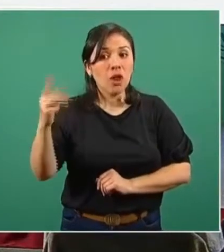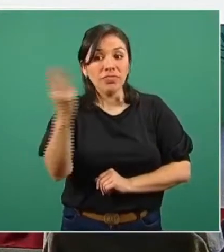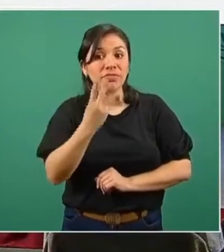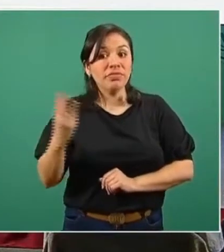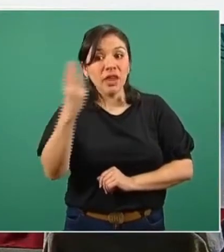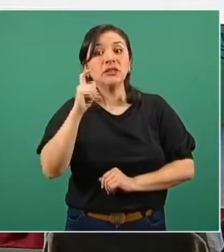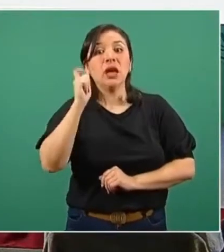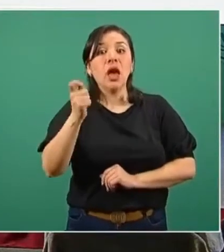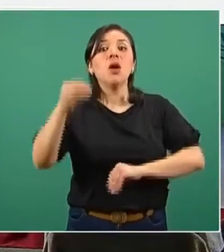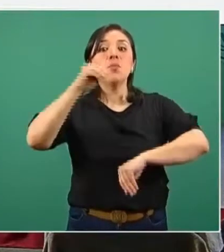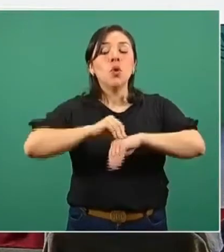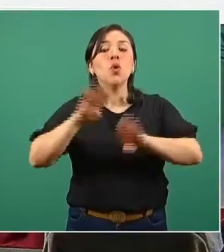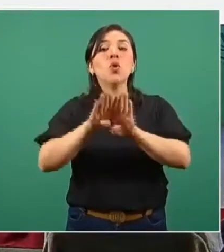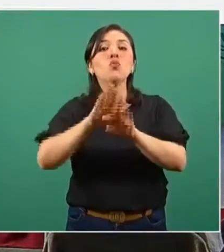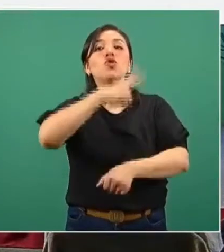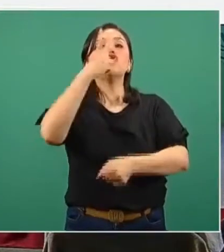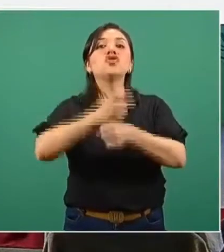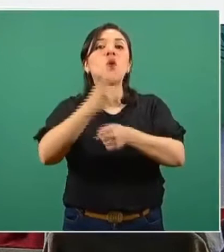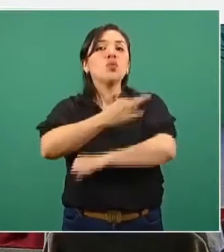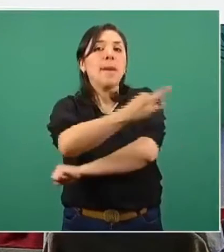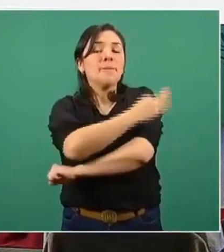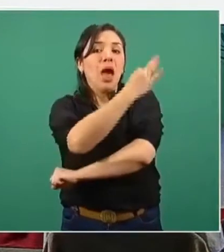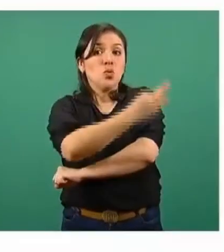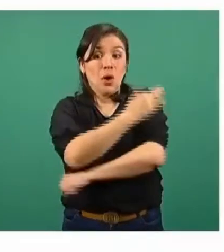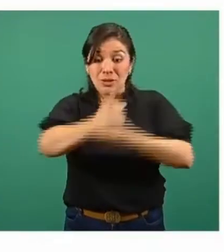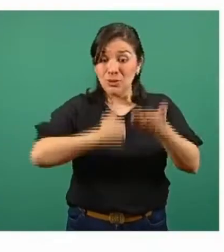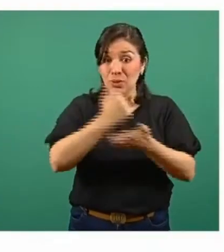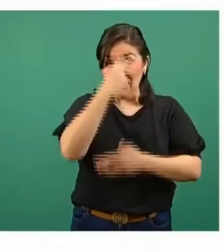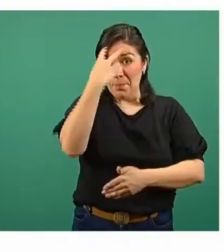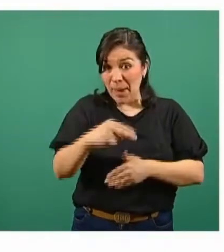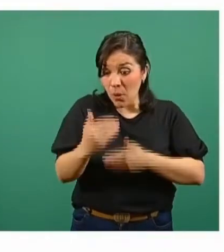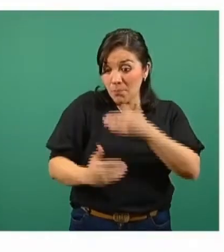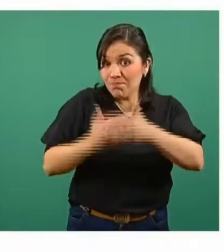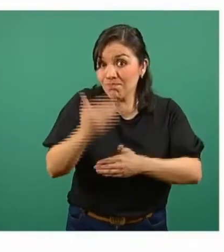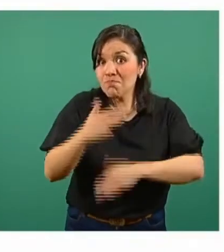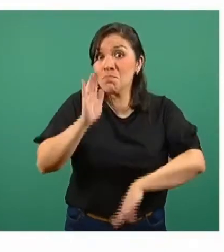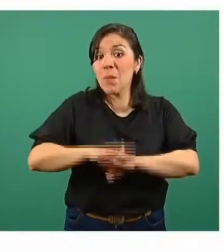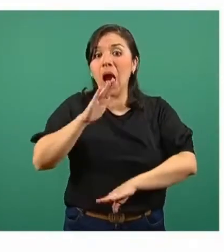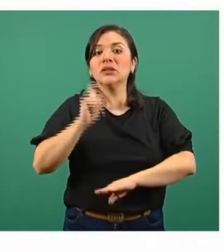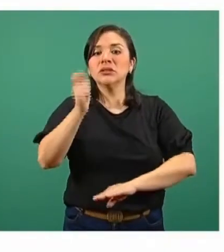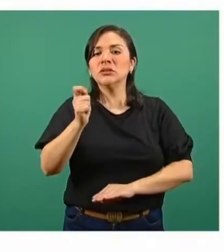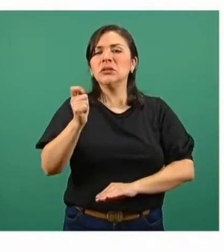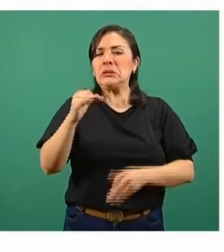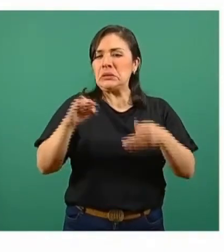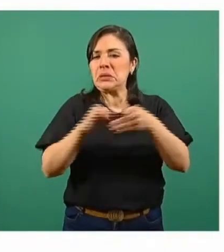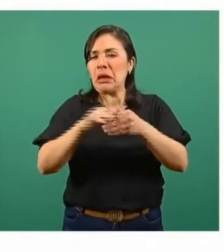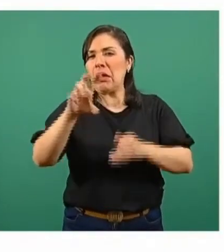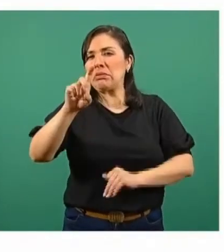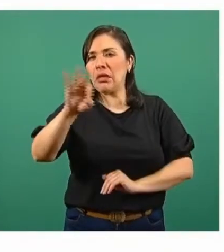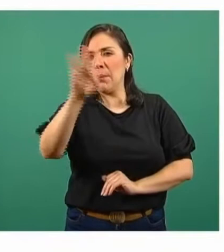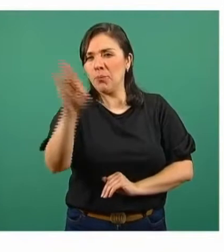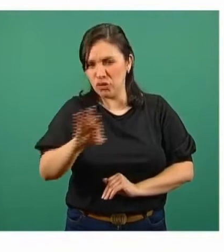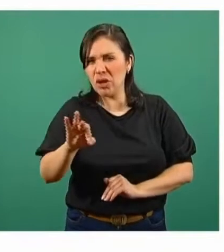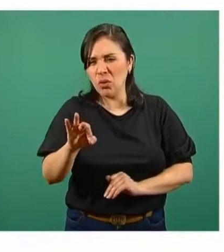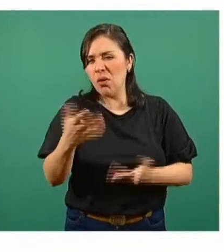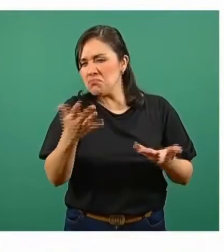la aplicación de segundas dosis. La Ciudad de México tiene un avance de poco más del 30%,